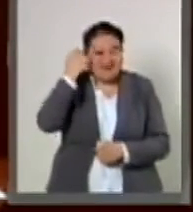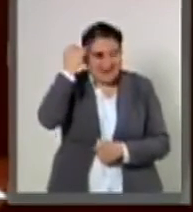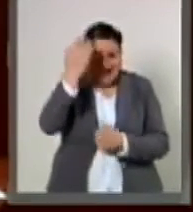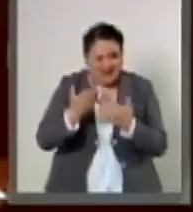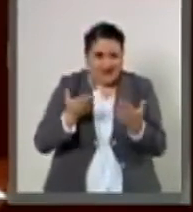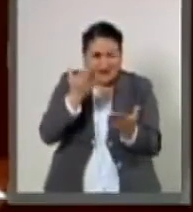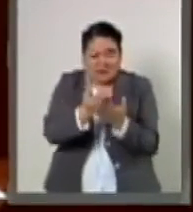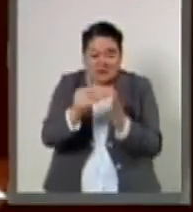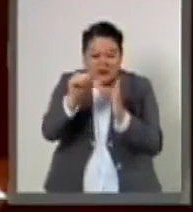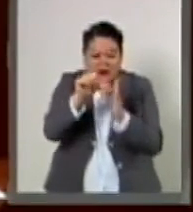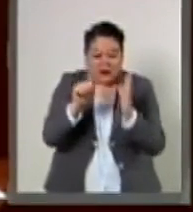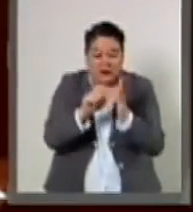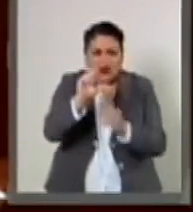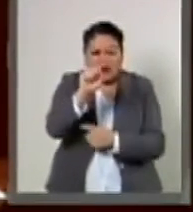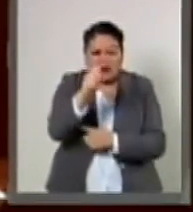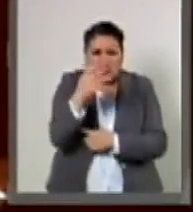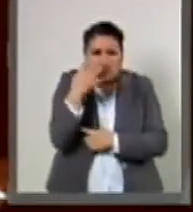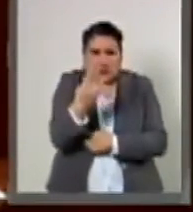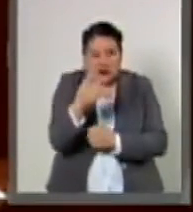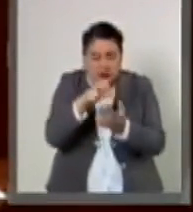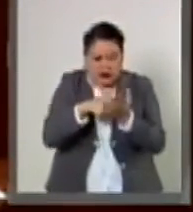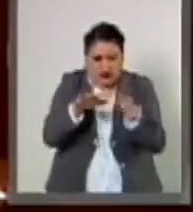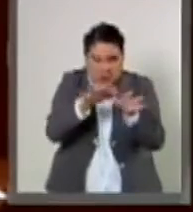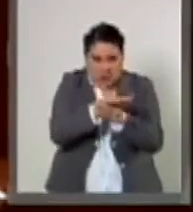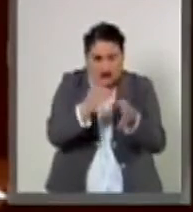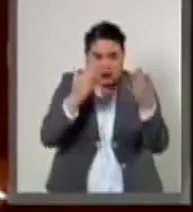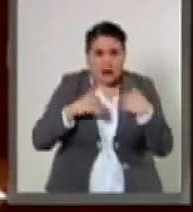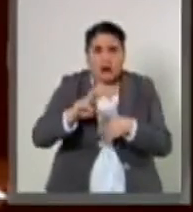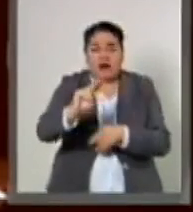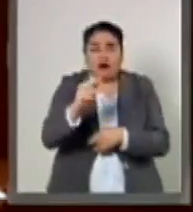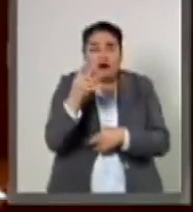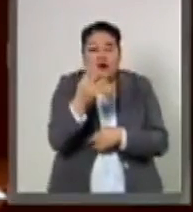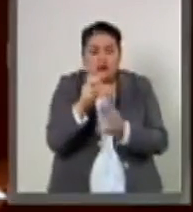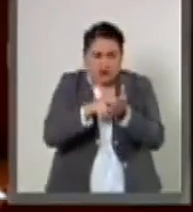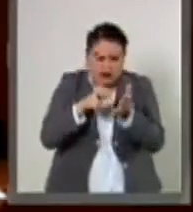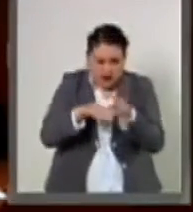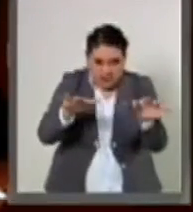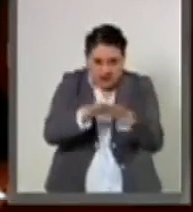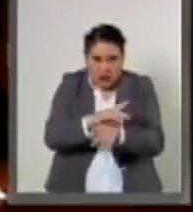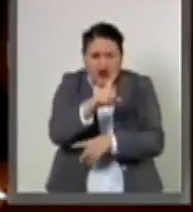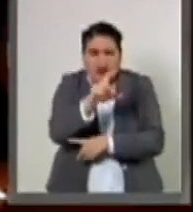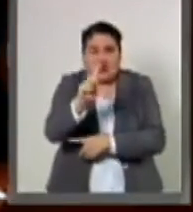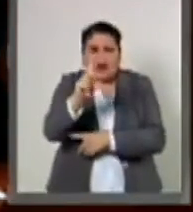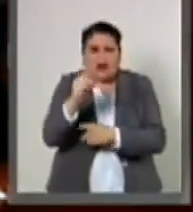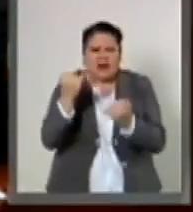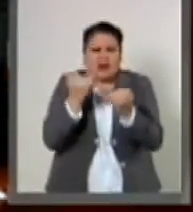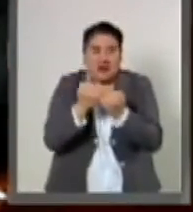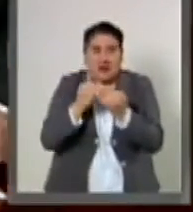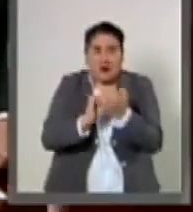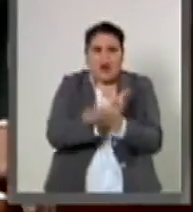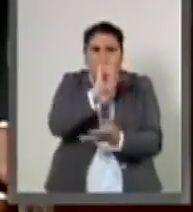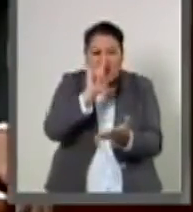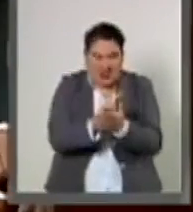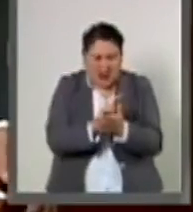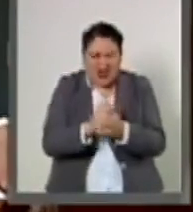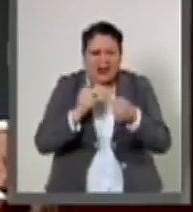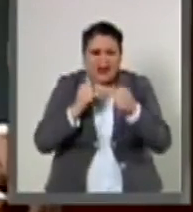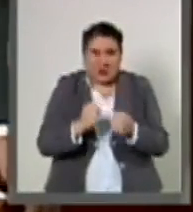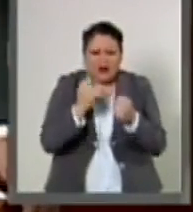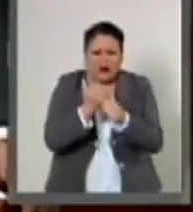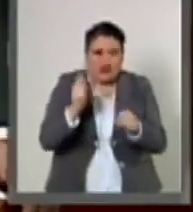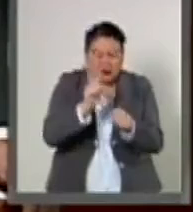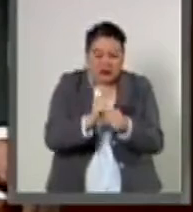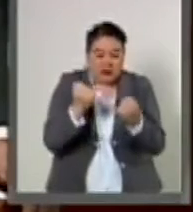los artículos 64, 84 y 130 de la Ley de Seguro Social para eliminar el